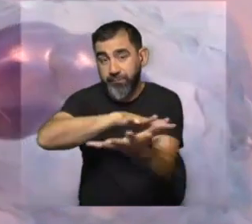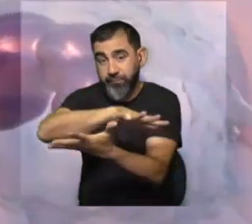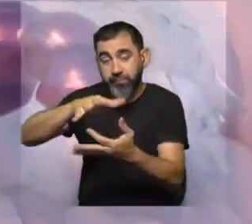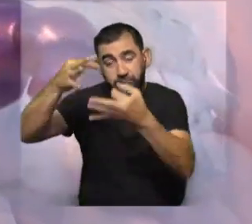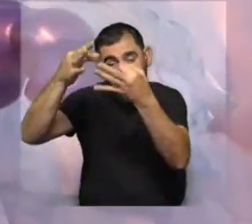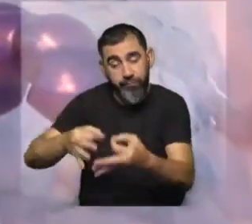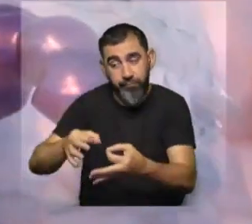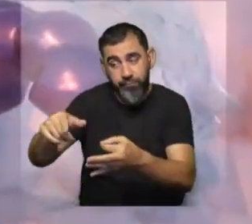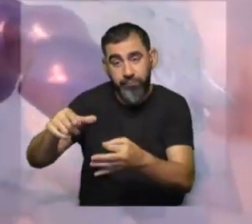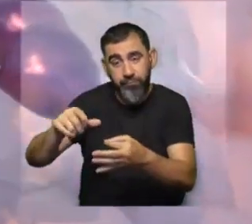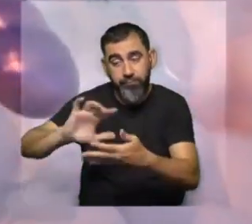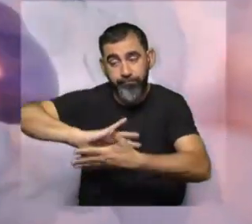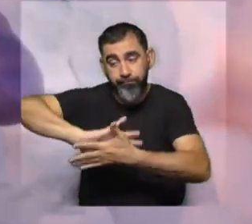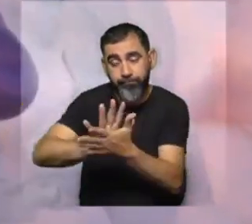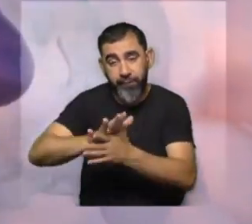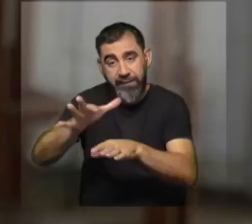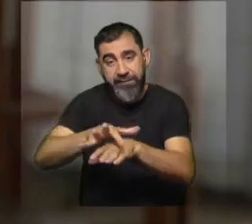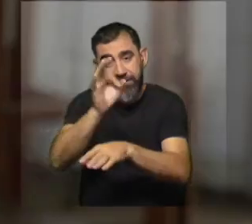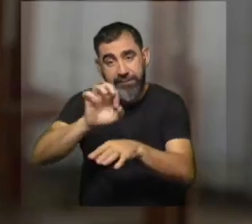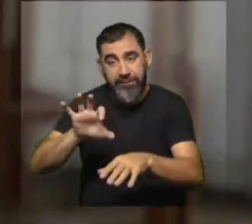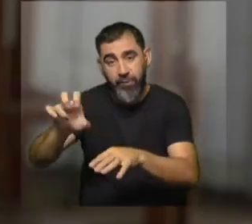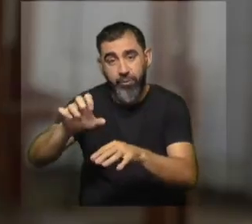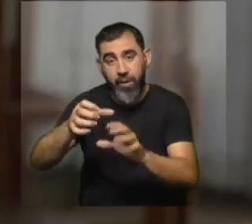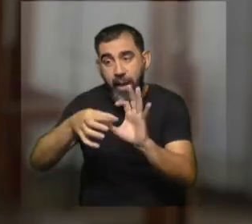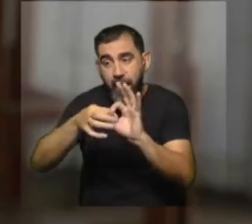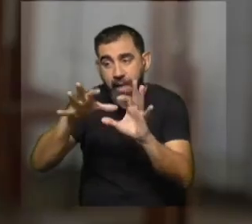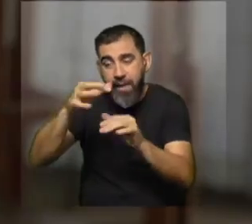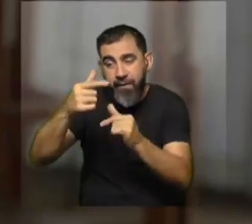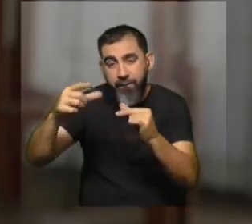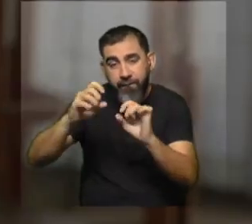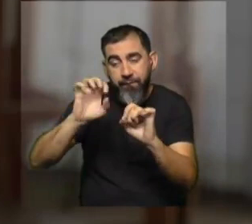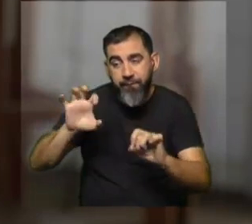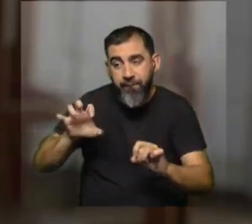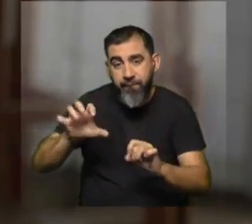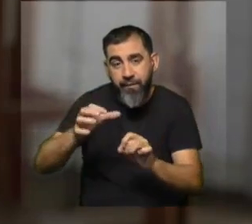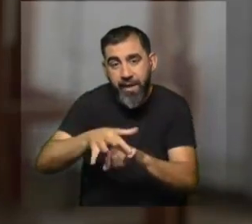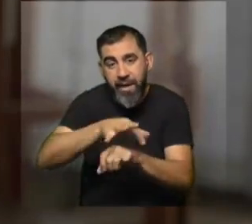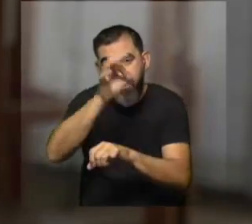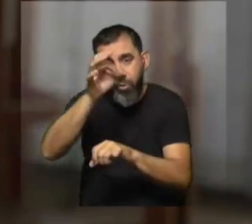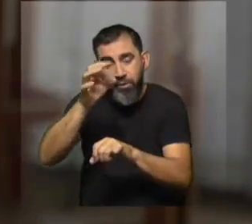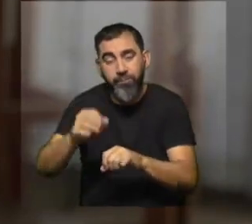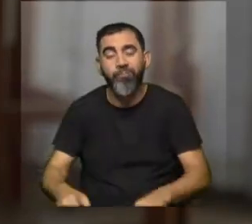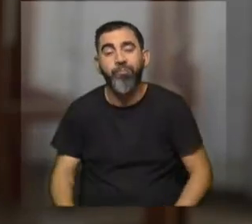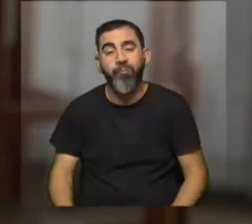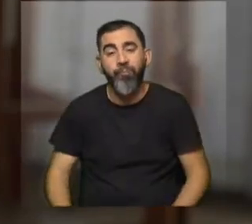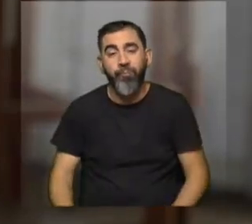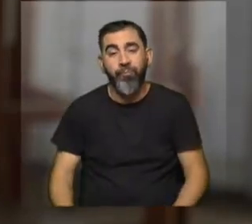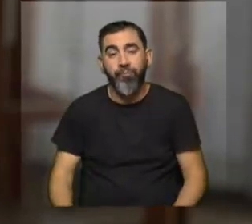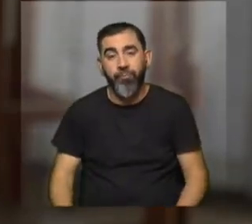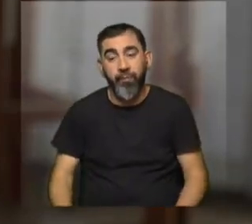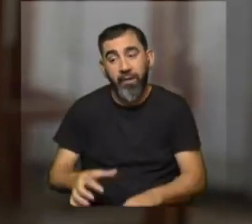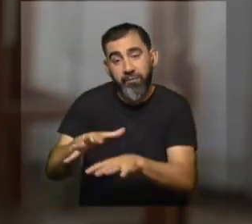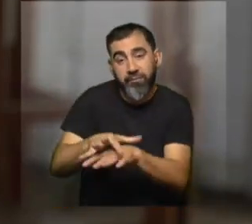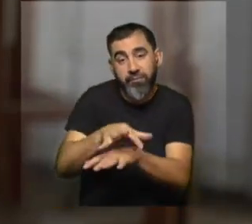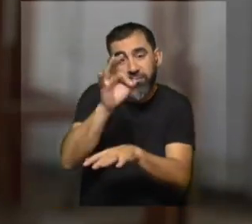justo Salmonella mató células tumorales, se liberan pedacitos de estas células que nosotros le llamamos antígenos tumorales, y bueno, estos